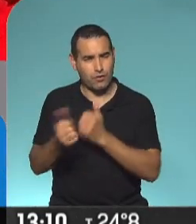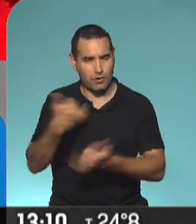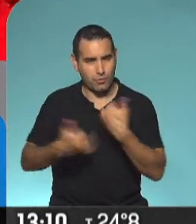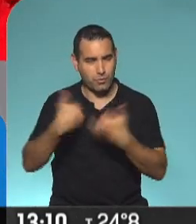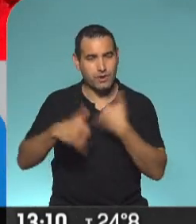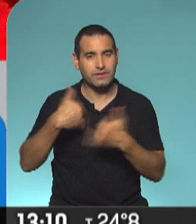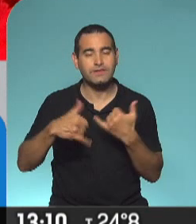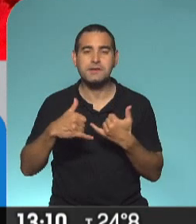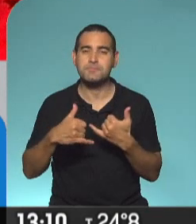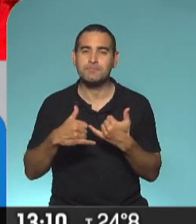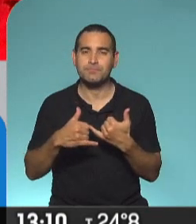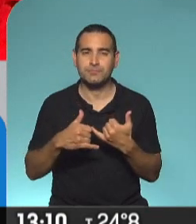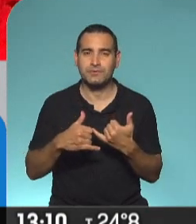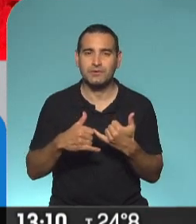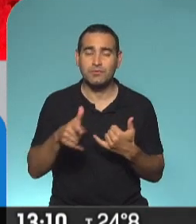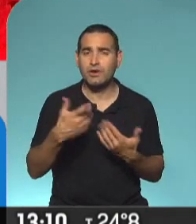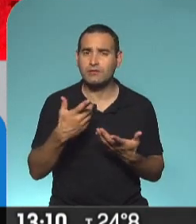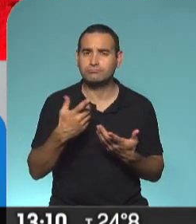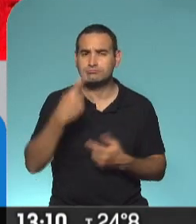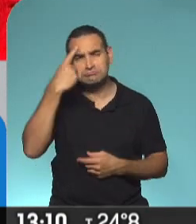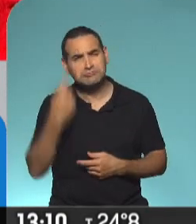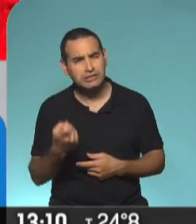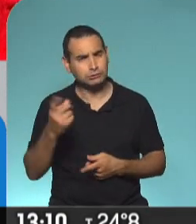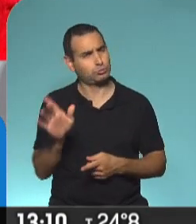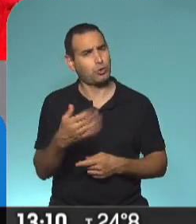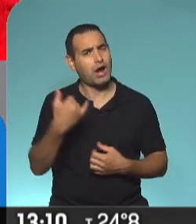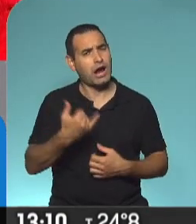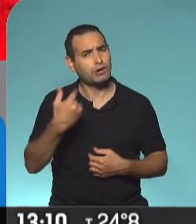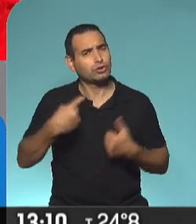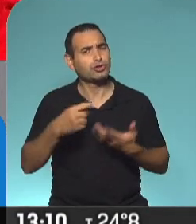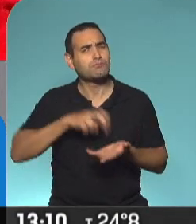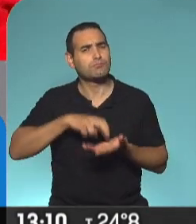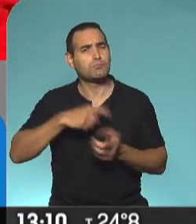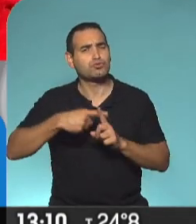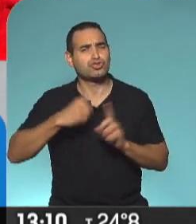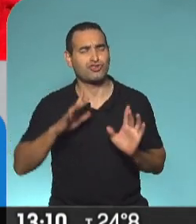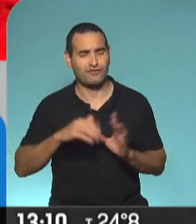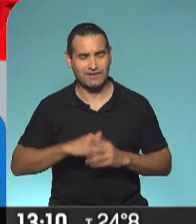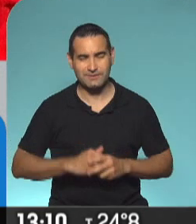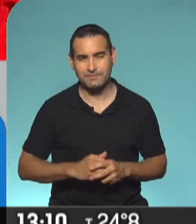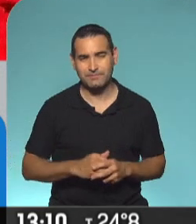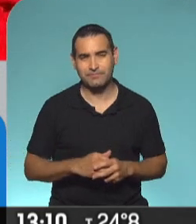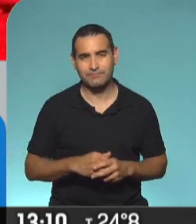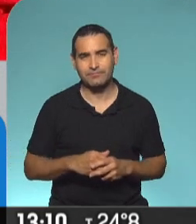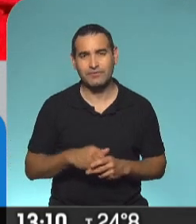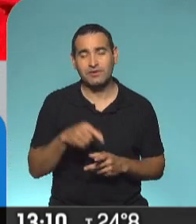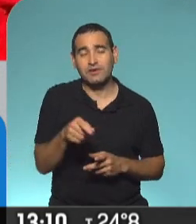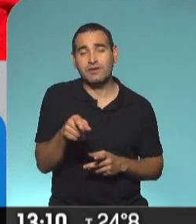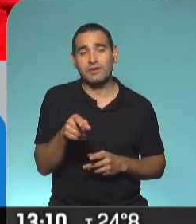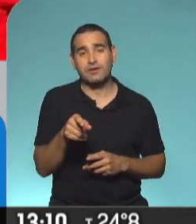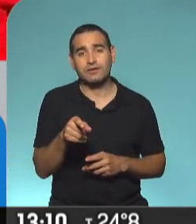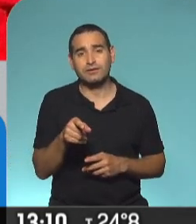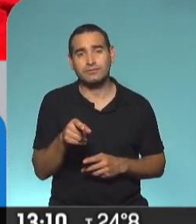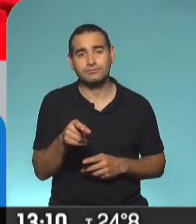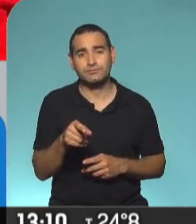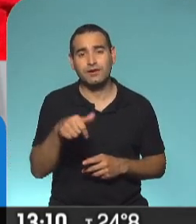móvil, porque no todo es lágrimas a veces en el hospital y no siempre, bueno, por tristeza o por cuestiones que tienen que